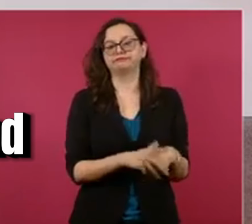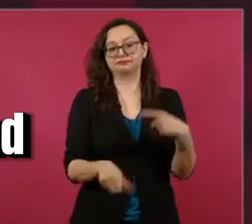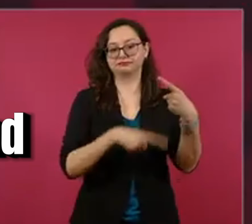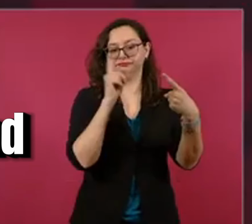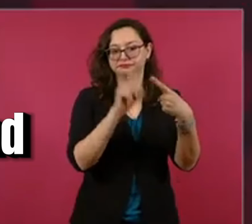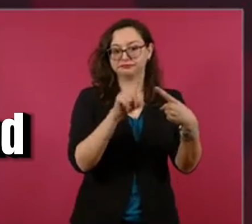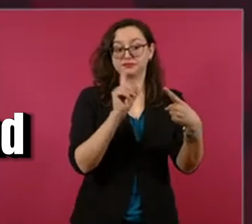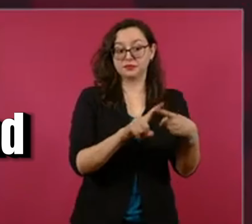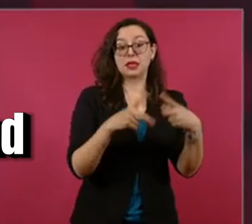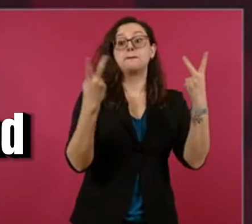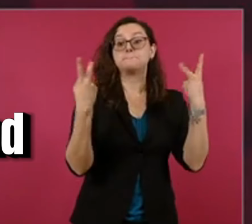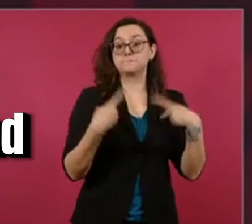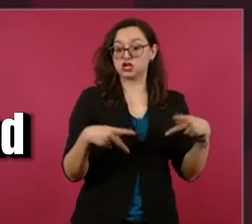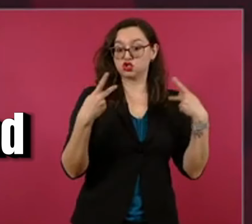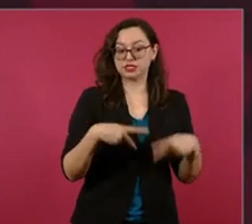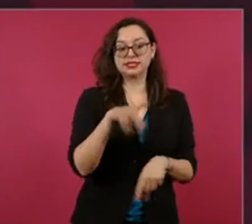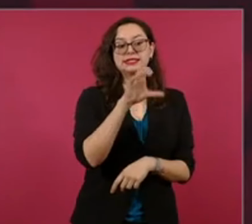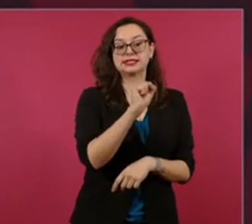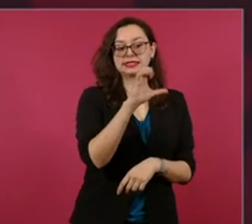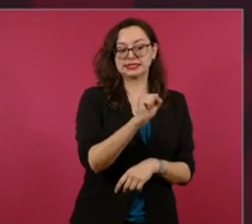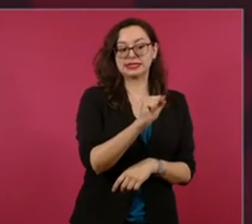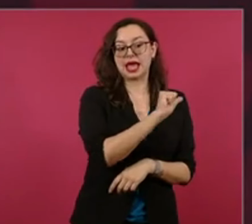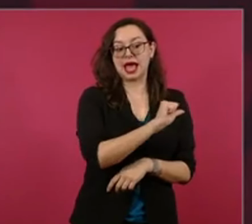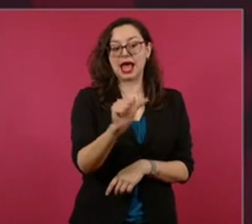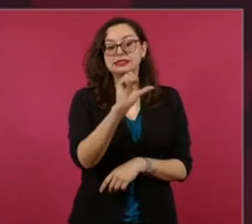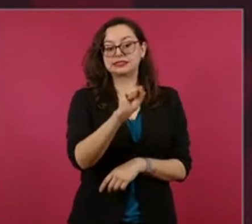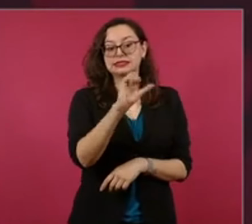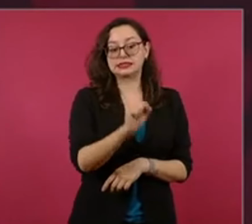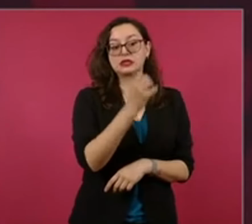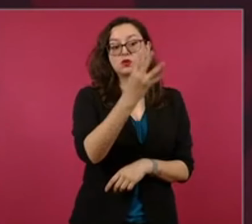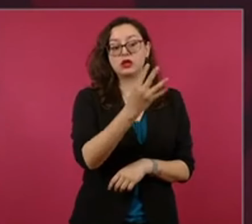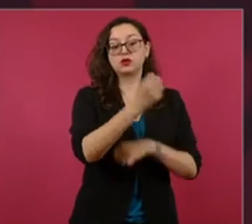de 60 a 64 años de edad.